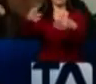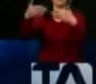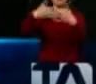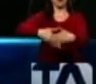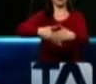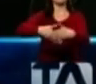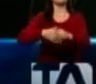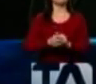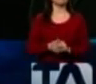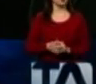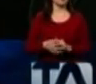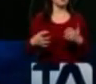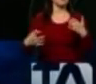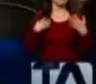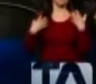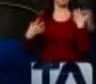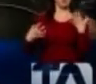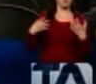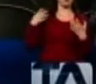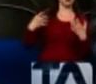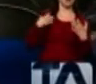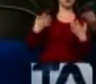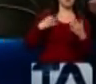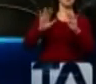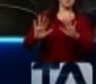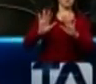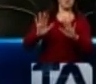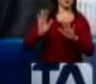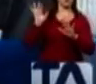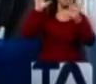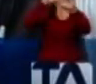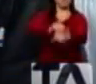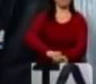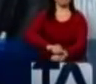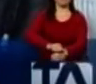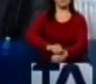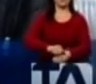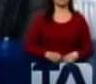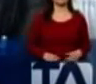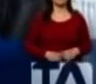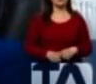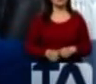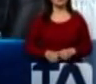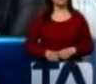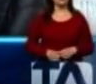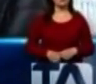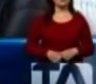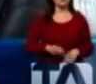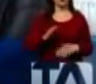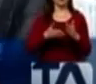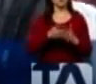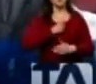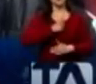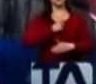Salud. Amenazan con tomarse las instalaciones si las autoridades no declinan la medida. Estamos indignados que de nuevo nos quieren